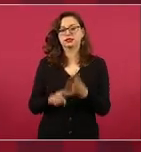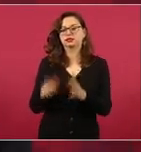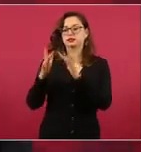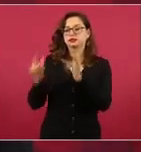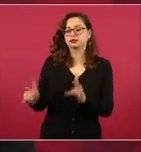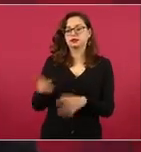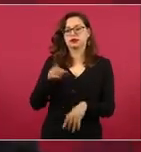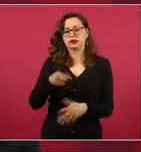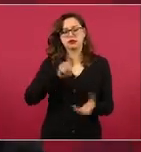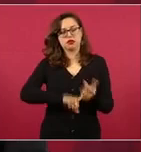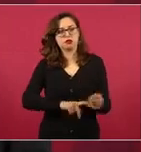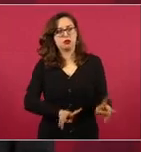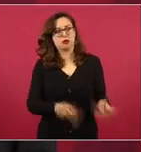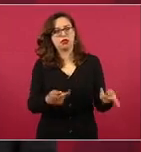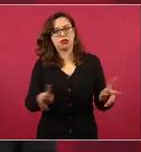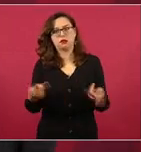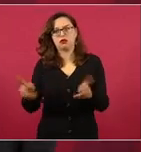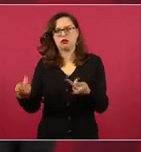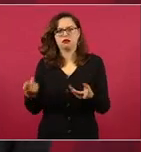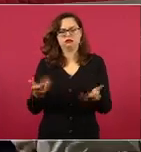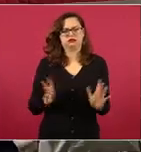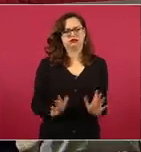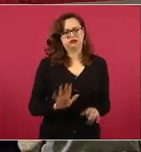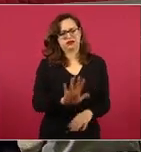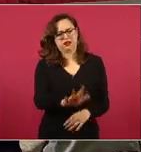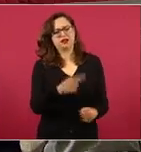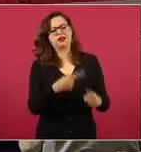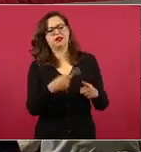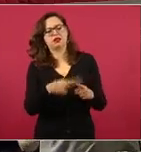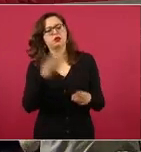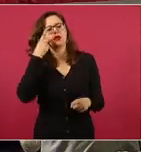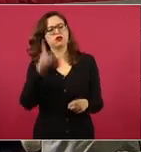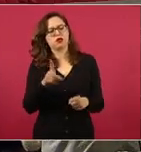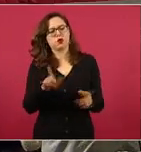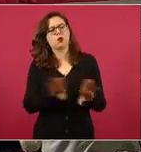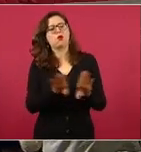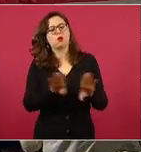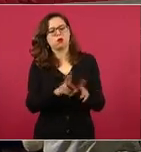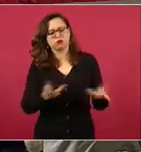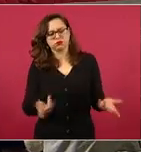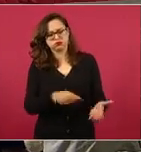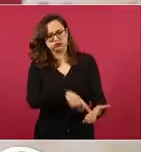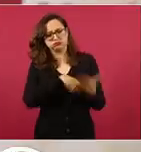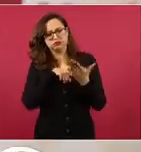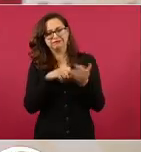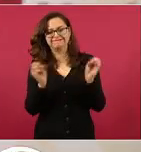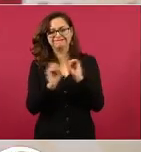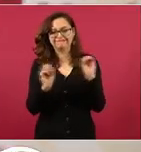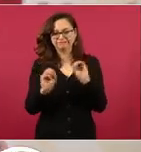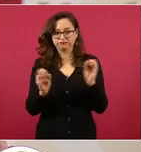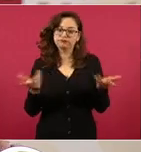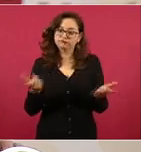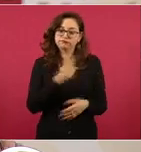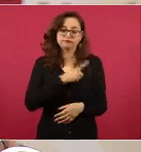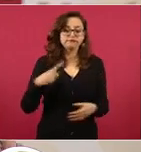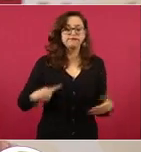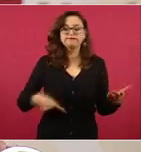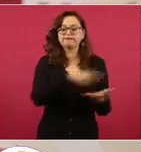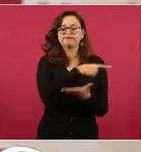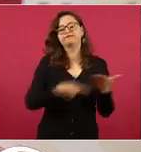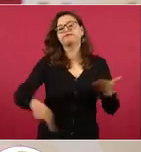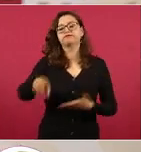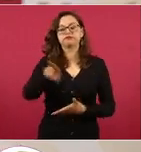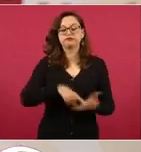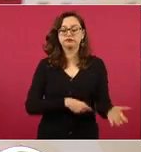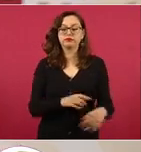las subastas porque no demuestran el origen legal de lo que están subastando. Y para concluir, me pidió el señor presidente les compartiera los datos